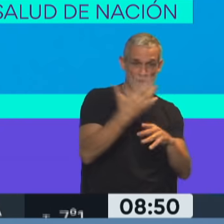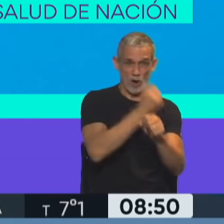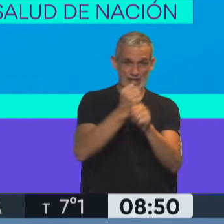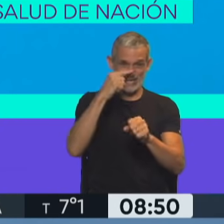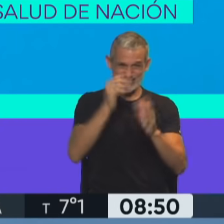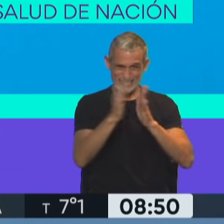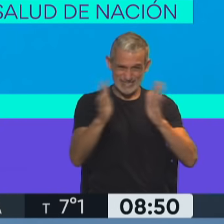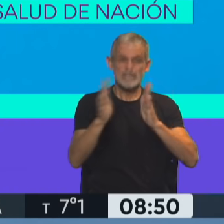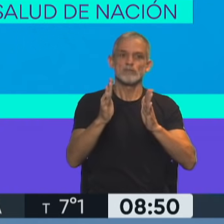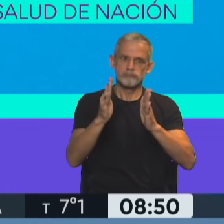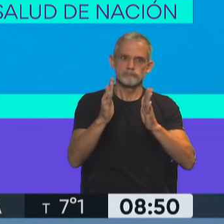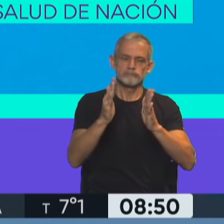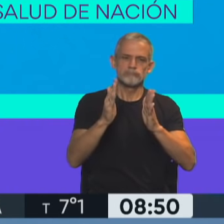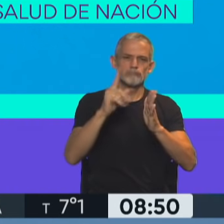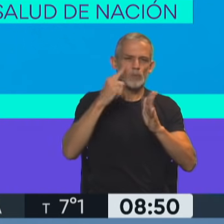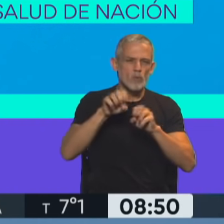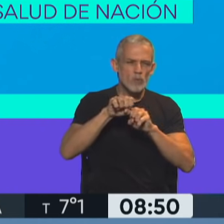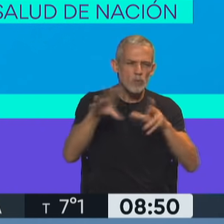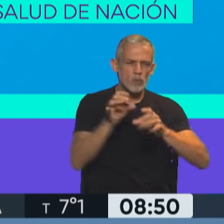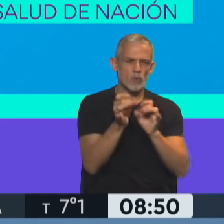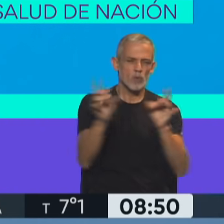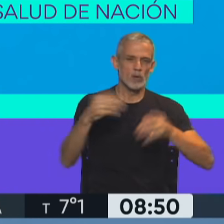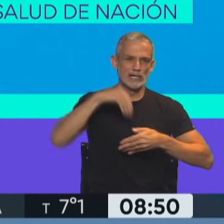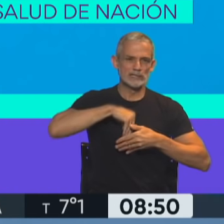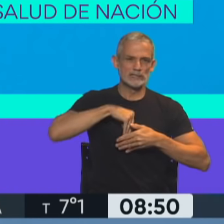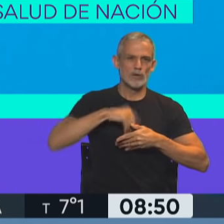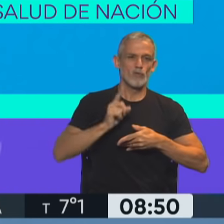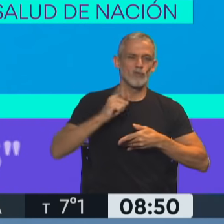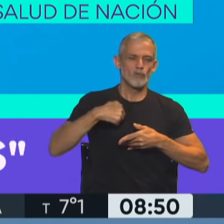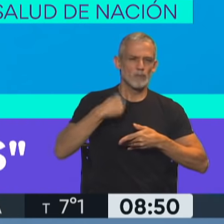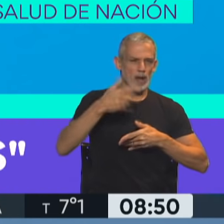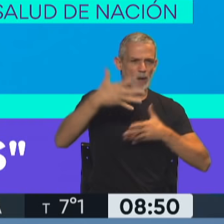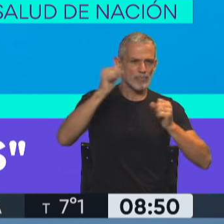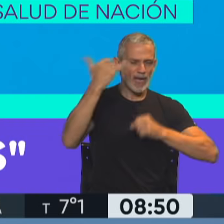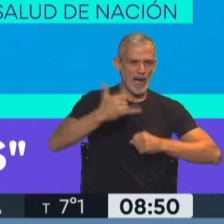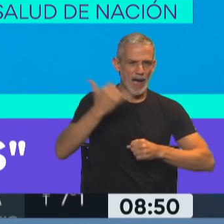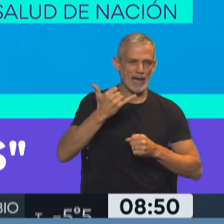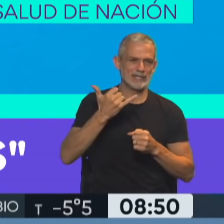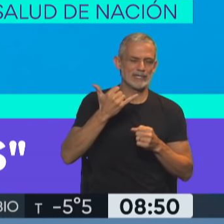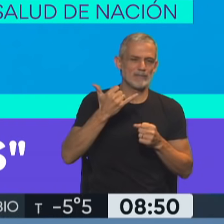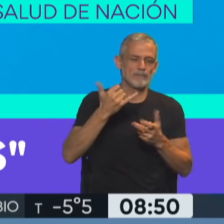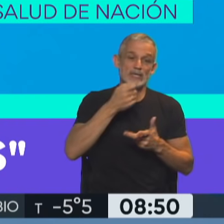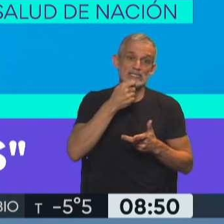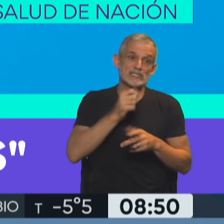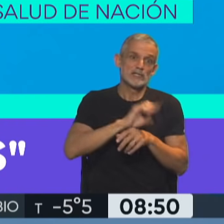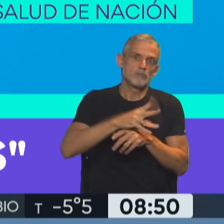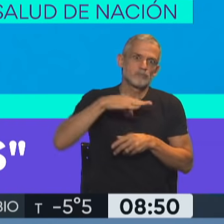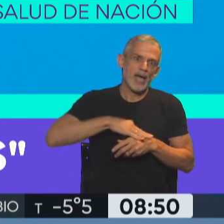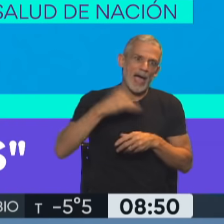es el momento de más riesgo de periodo de incubación para poder detectar si